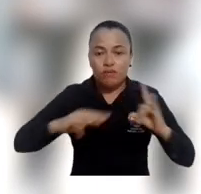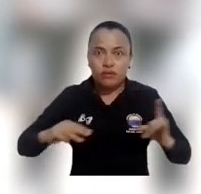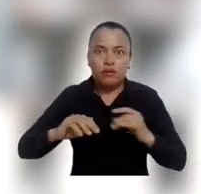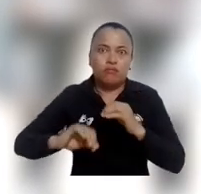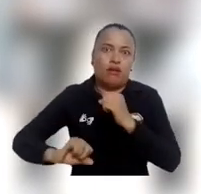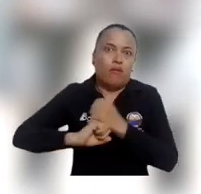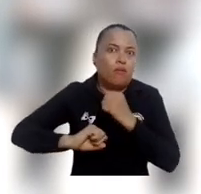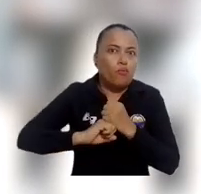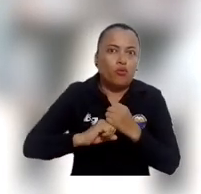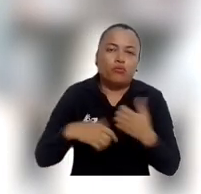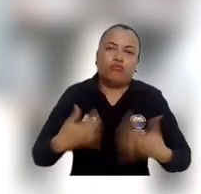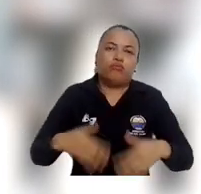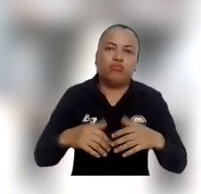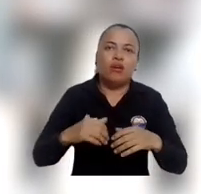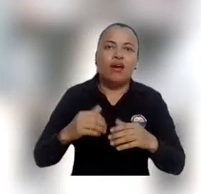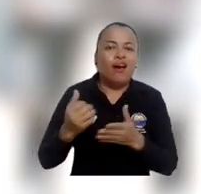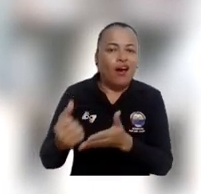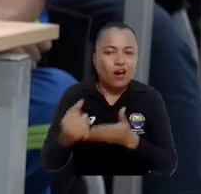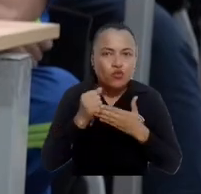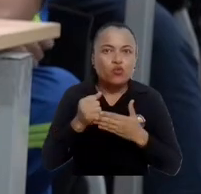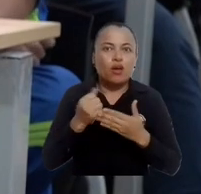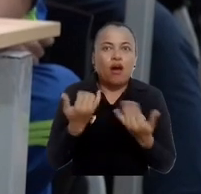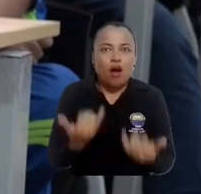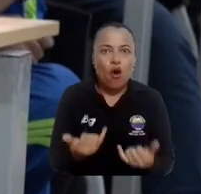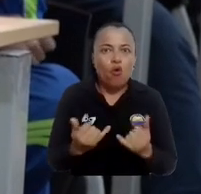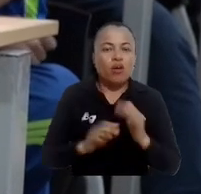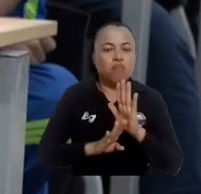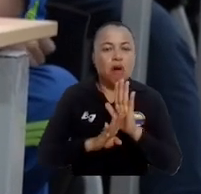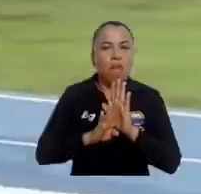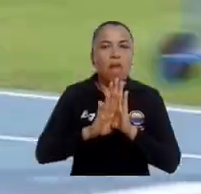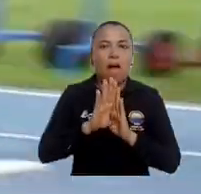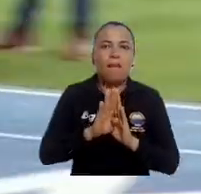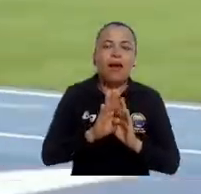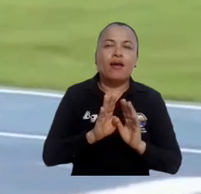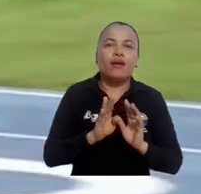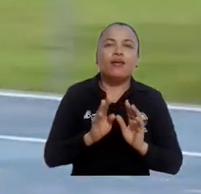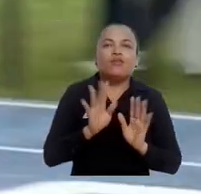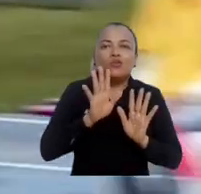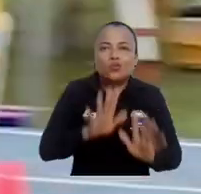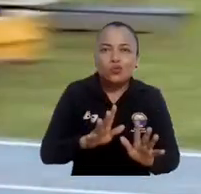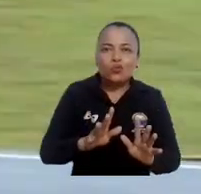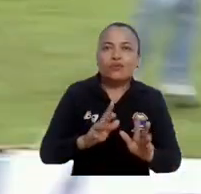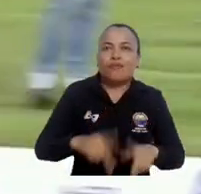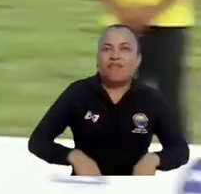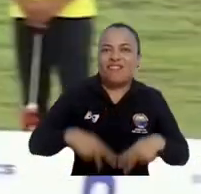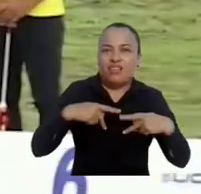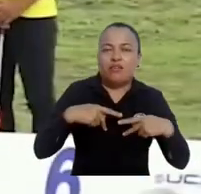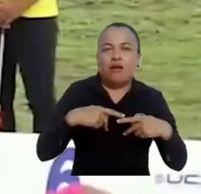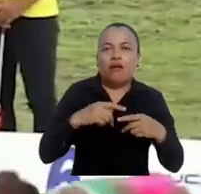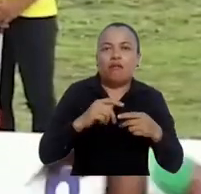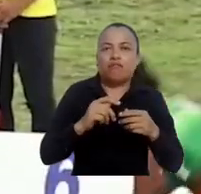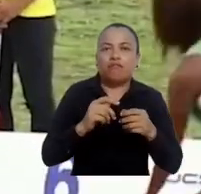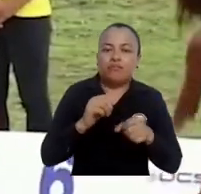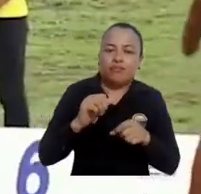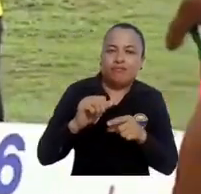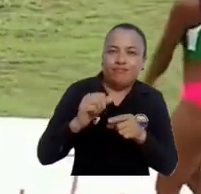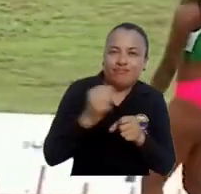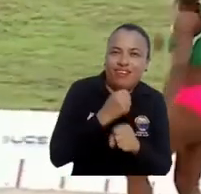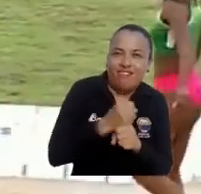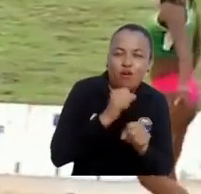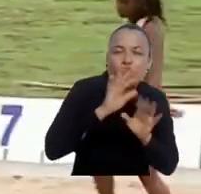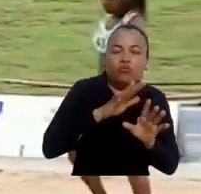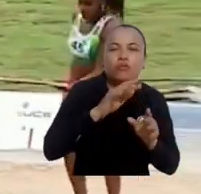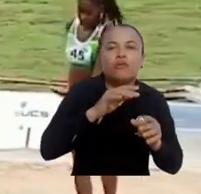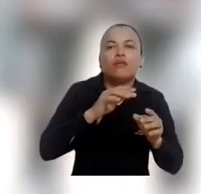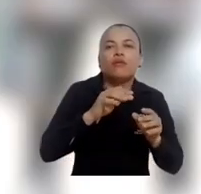nos ha mantenido centrados y nos ha ayudado para convertirme y llevarme en este camino del olimpismo. En mi carrera deportiva